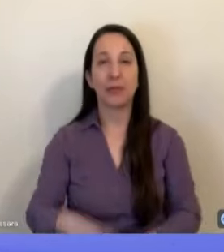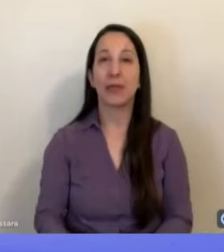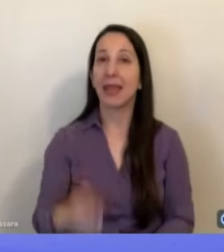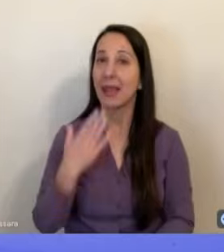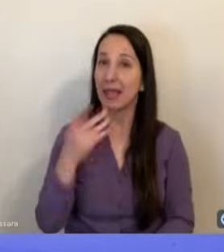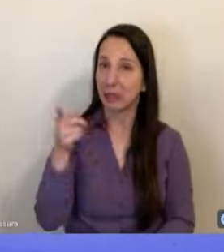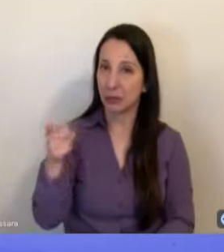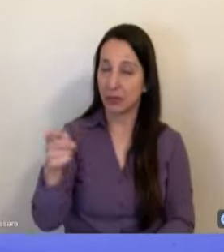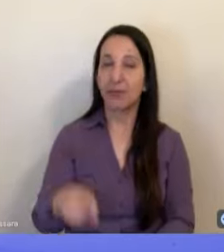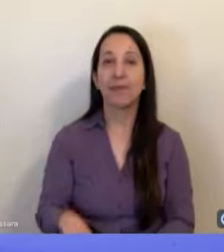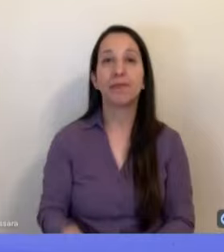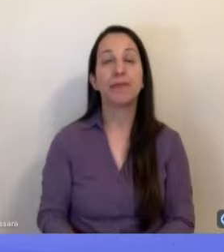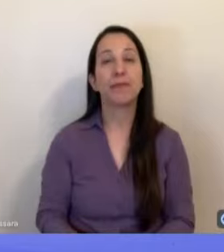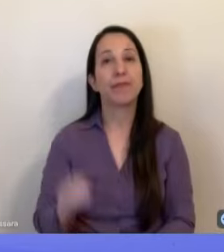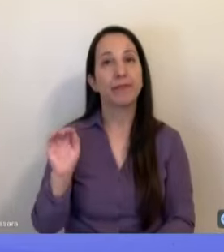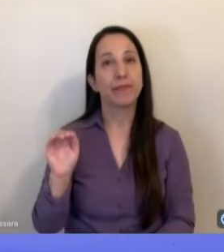Walter.